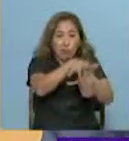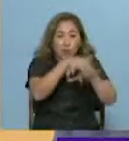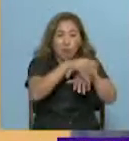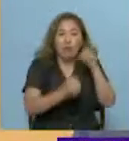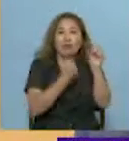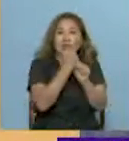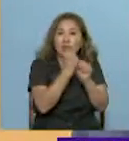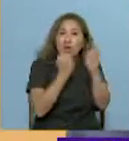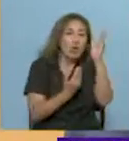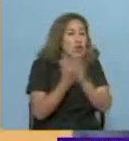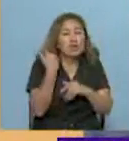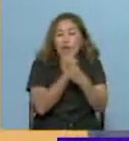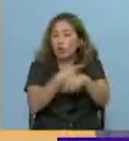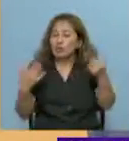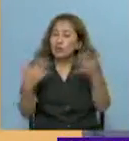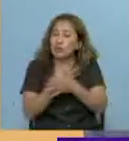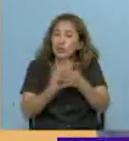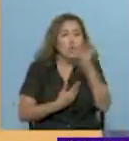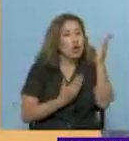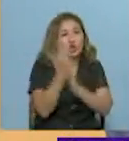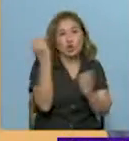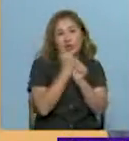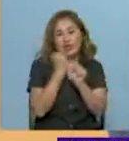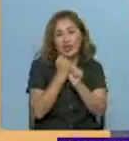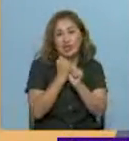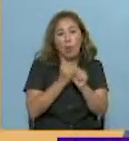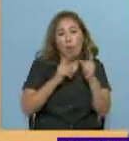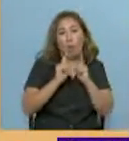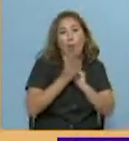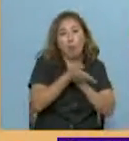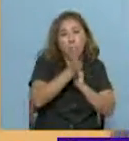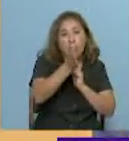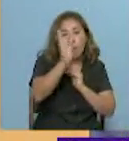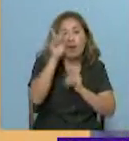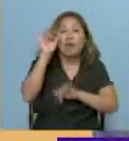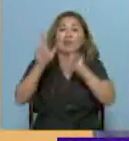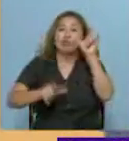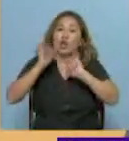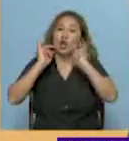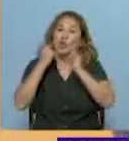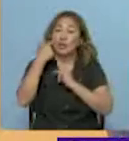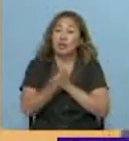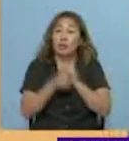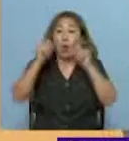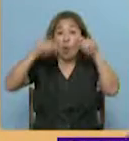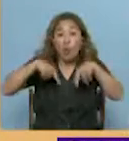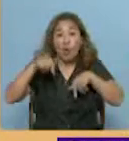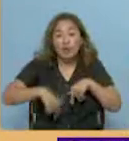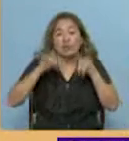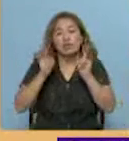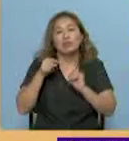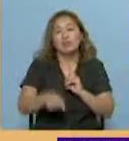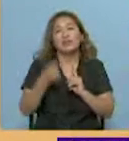de las circunstancias pesar los sacrificios sigue adelante está yendo para adelante y sobre todo los jóvenes que vemos que hoy por hoy también